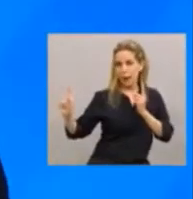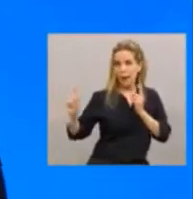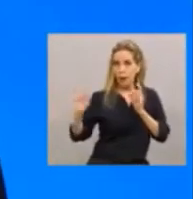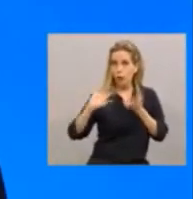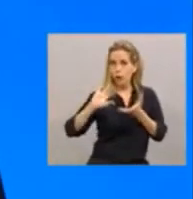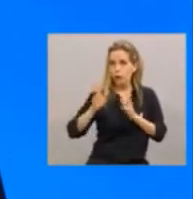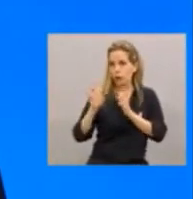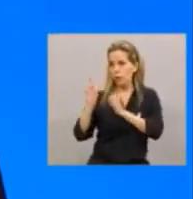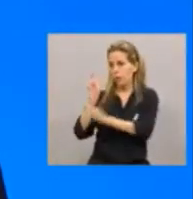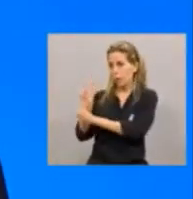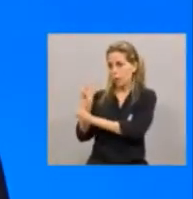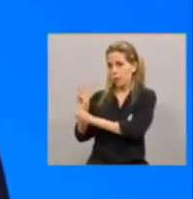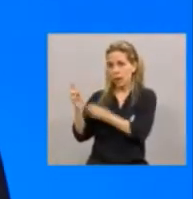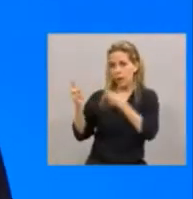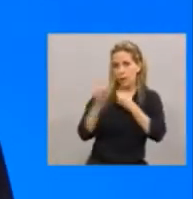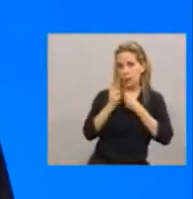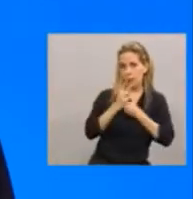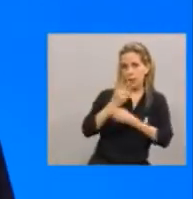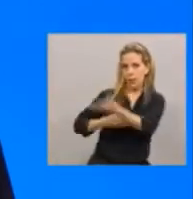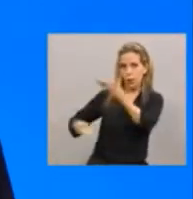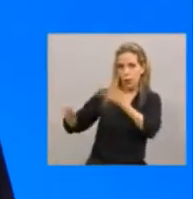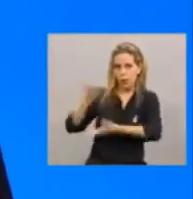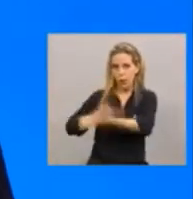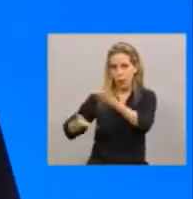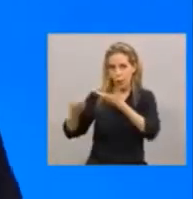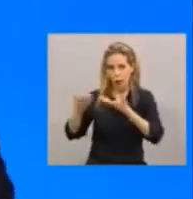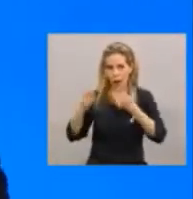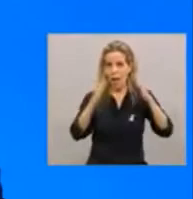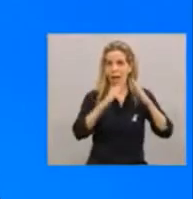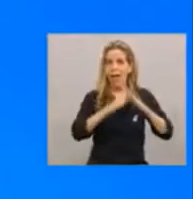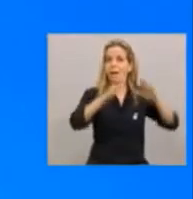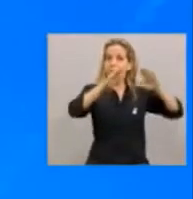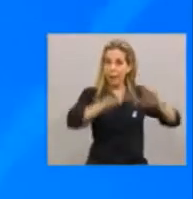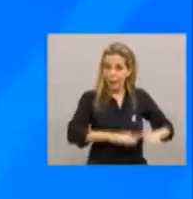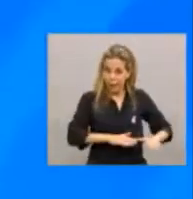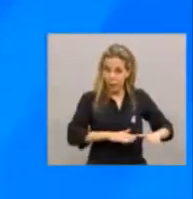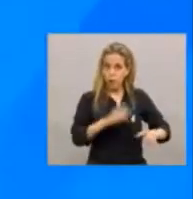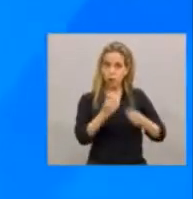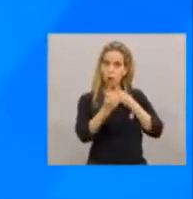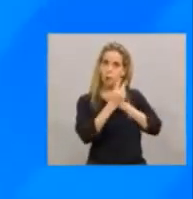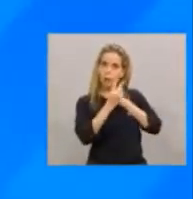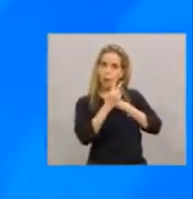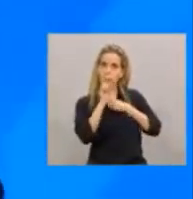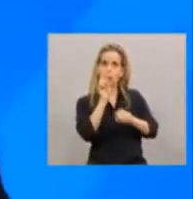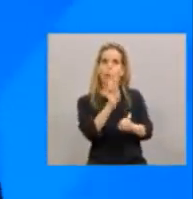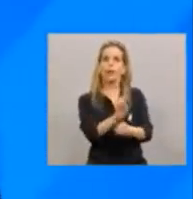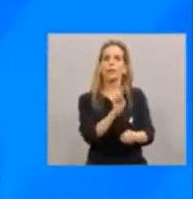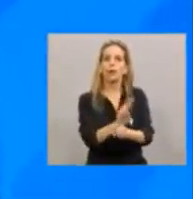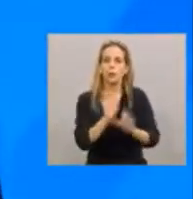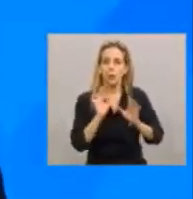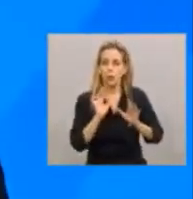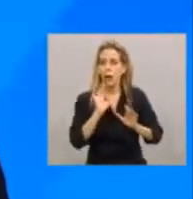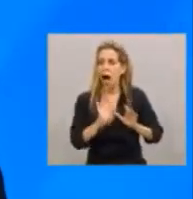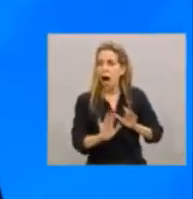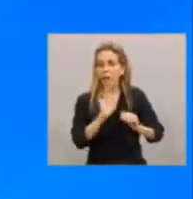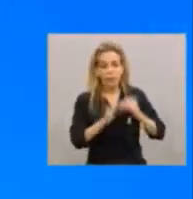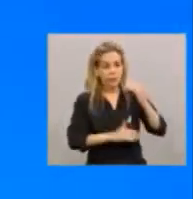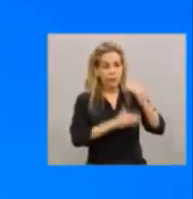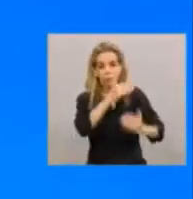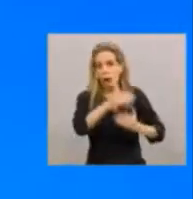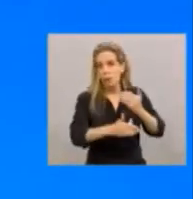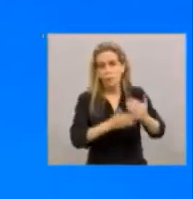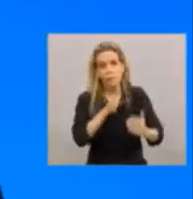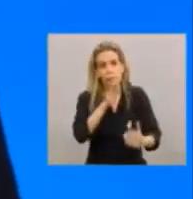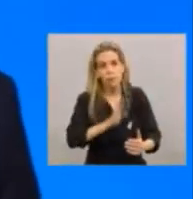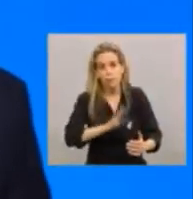cuido y me cuido y así fuimos sobrellevando con muchos problemas todo este presente porque